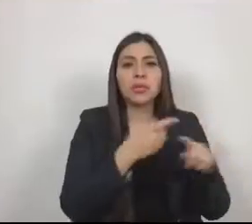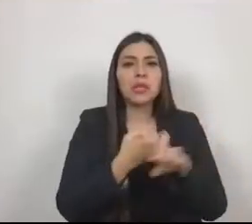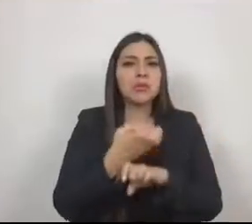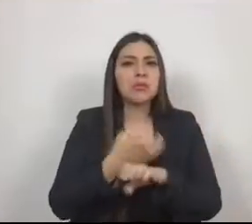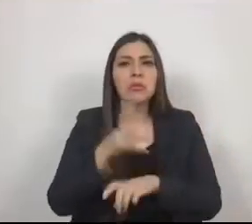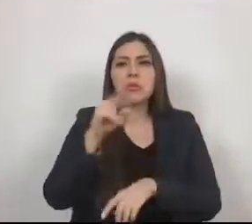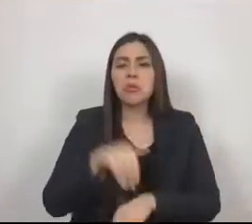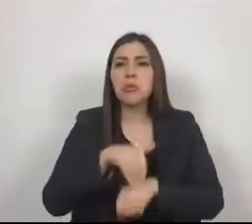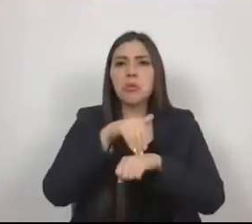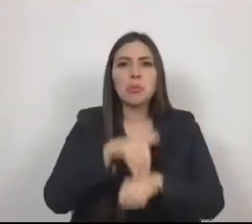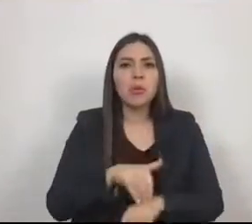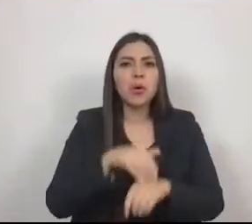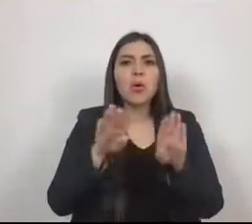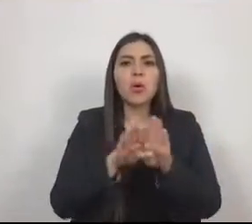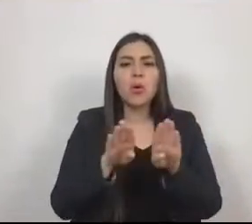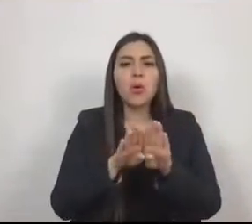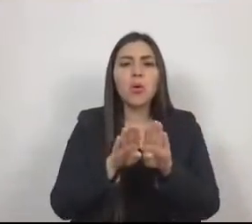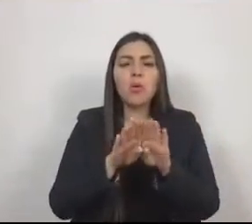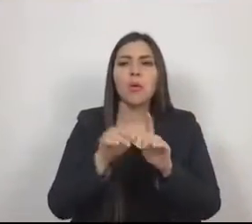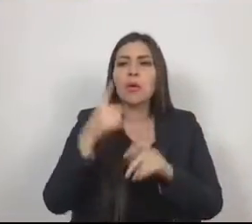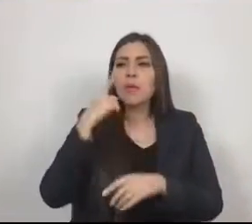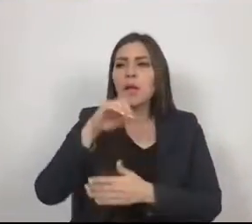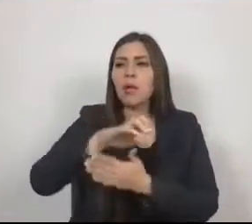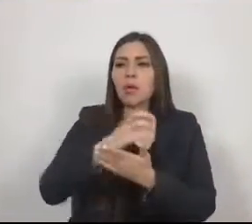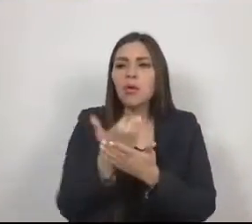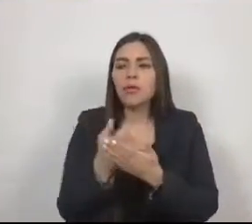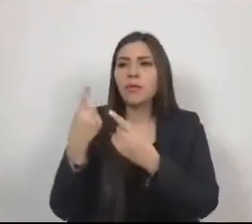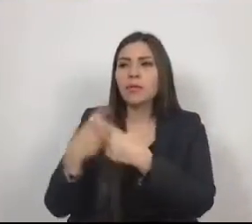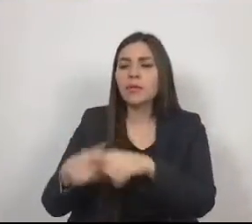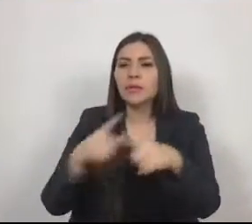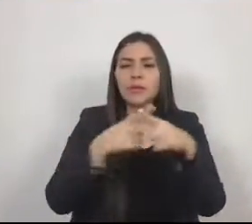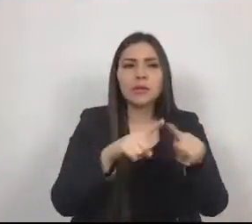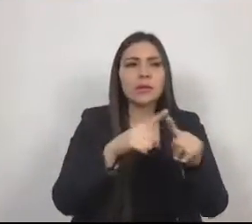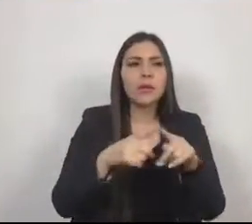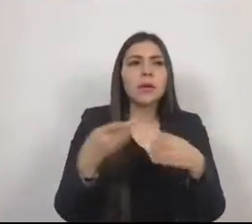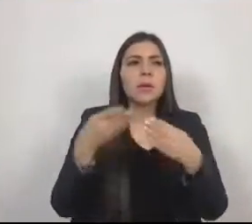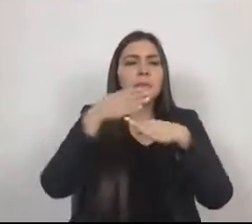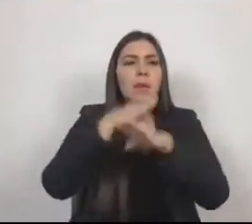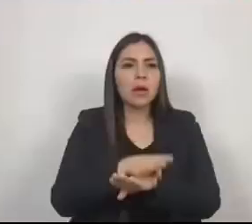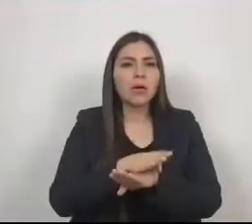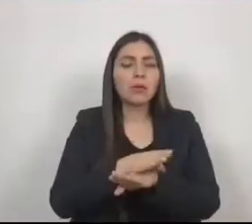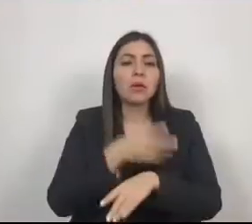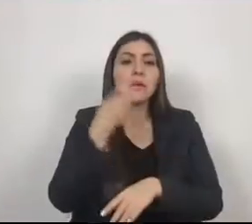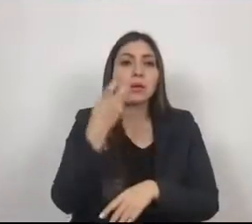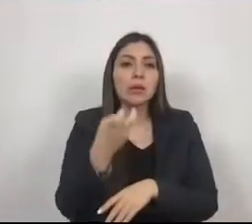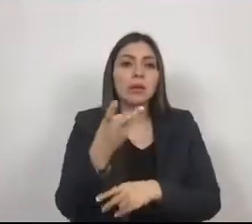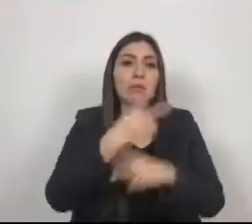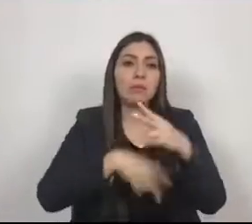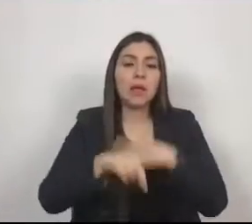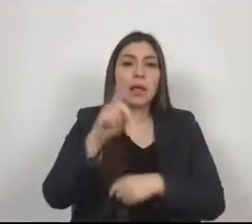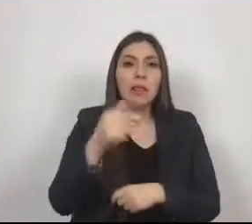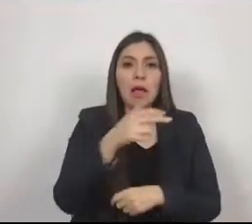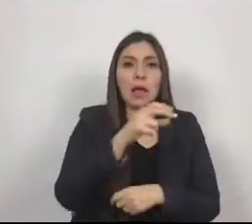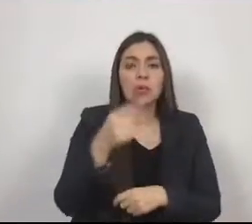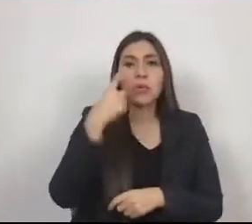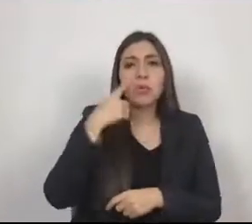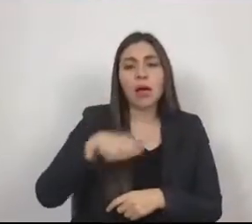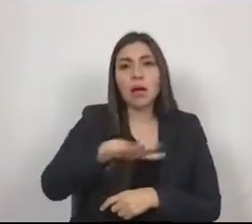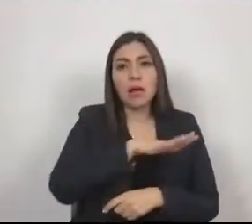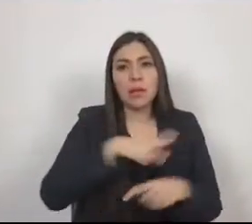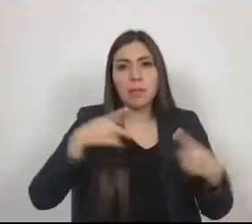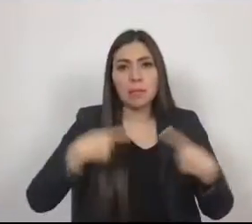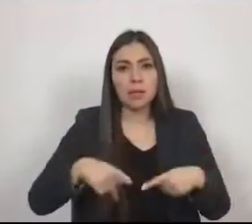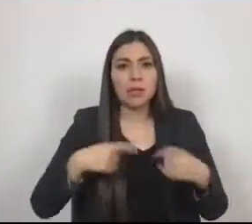restricciones en materia de contratación de instrumentos financieros, cuestión que resulta dañina sobre todo para la sociedad, como lo